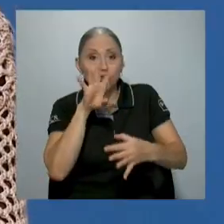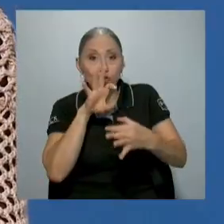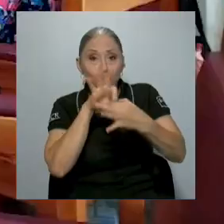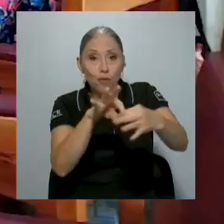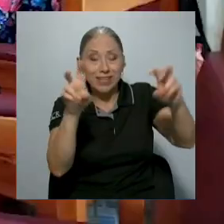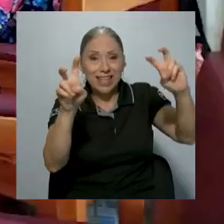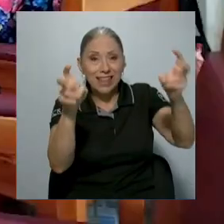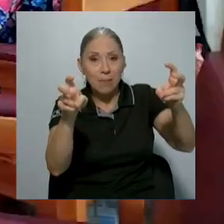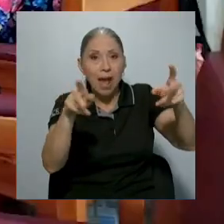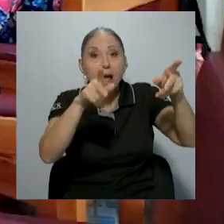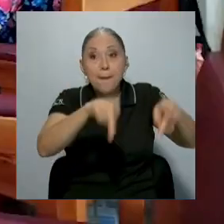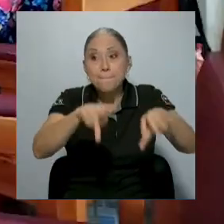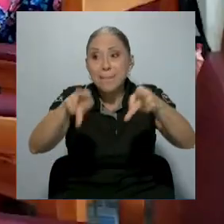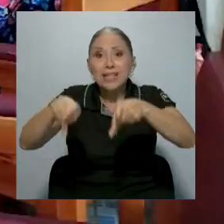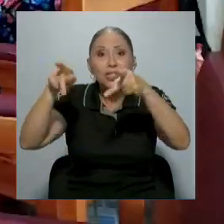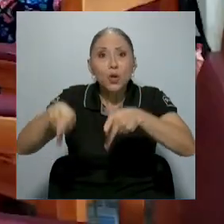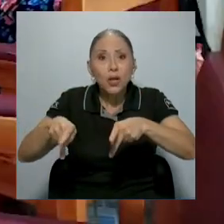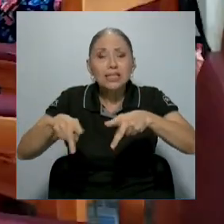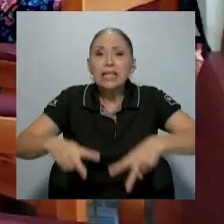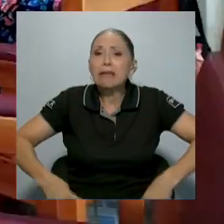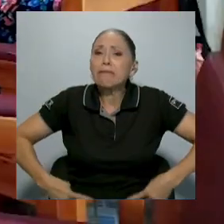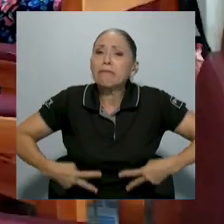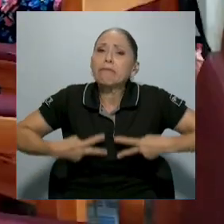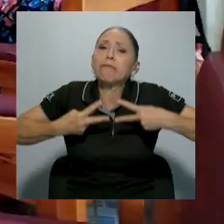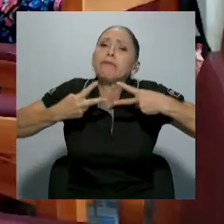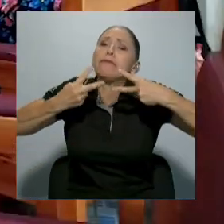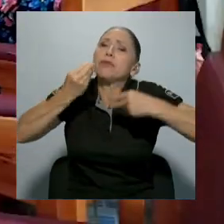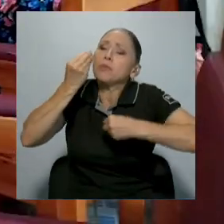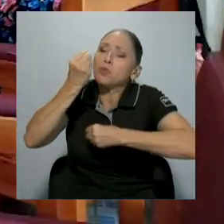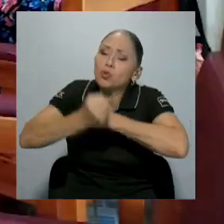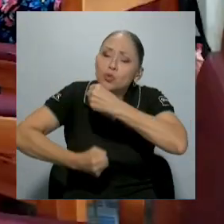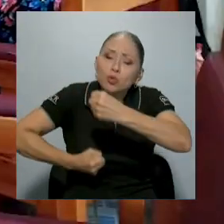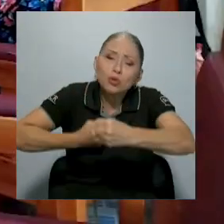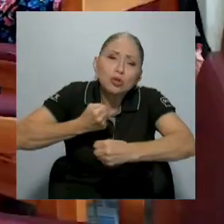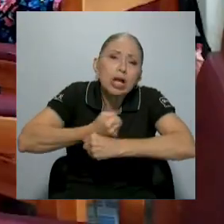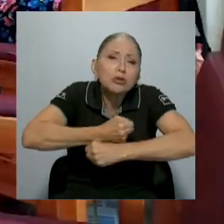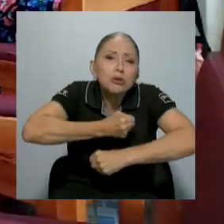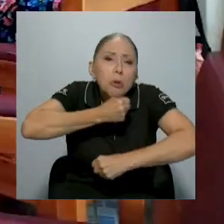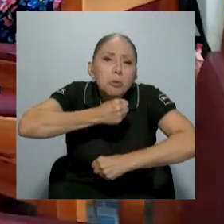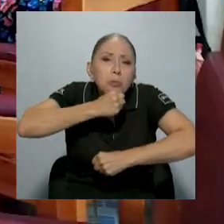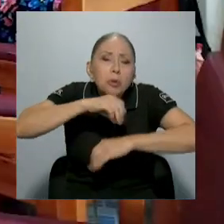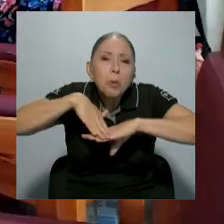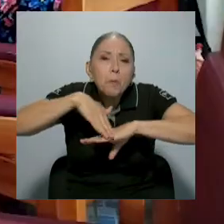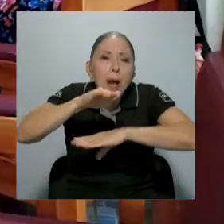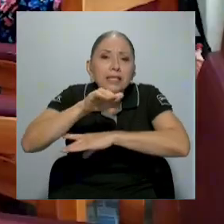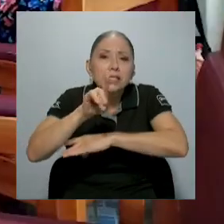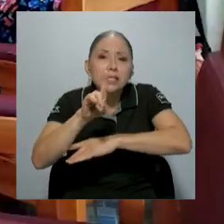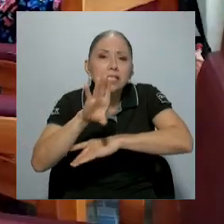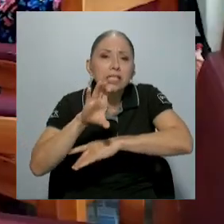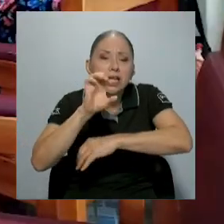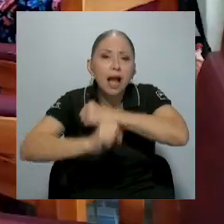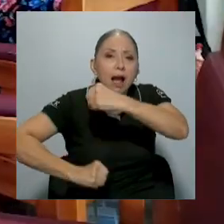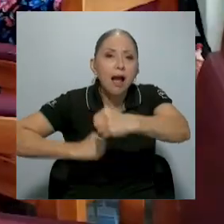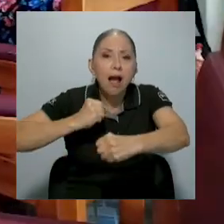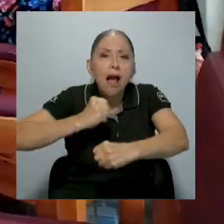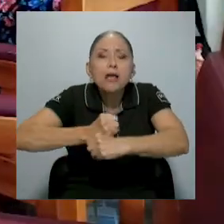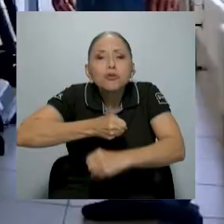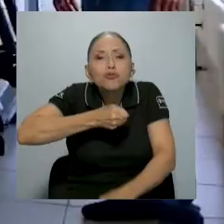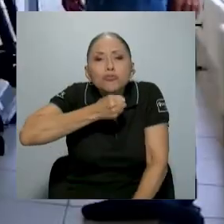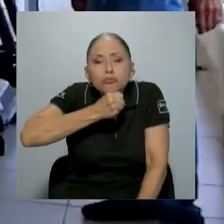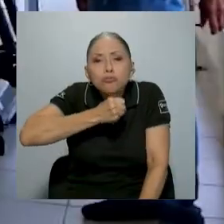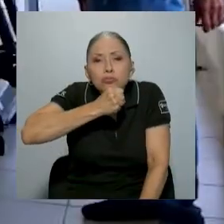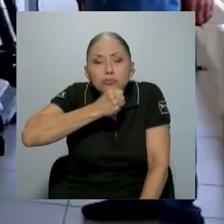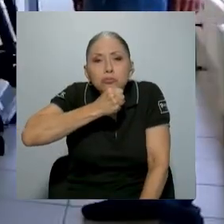de personas que viven muchos años, de personas que superan los 100 años de edad. Estamos